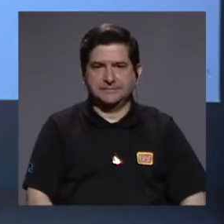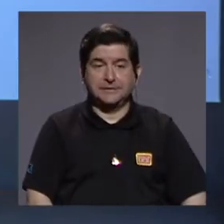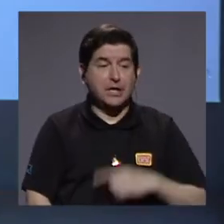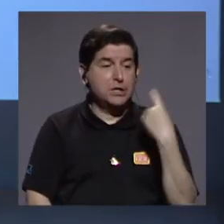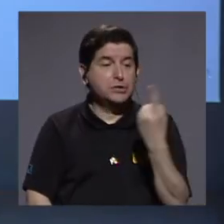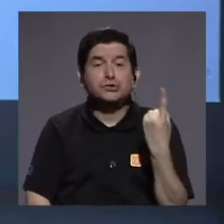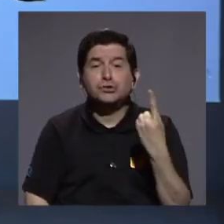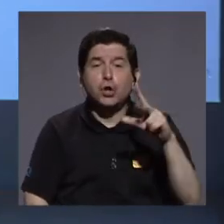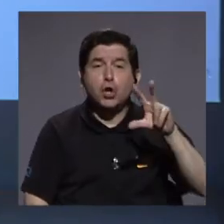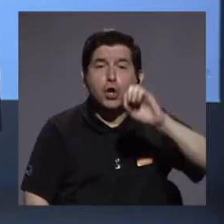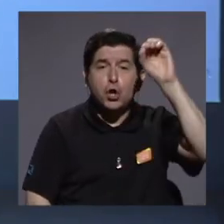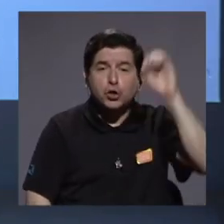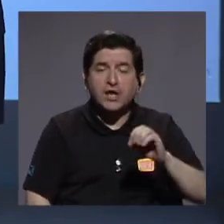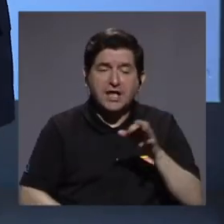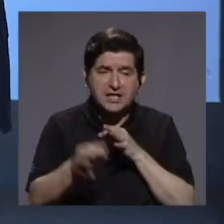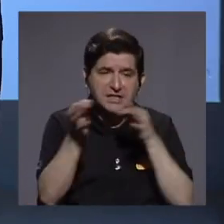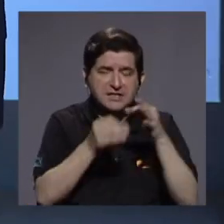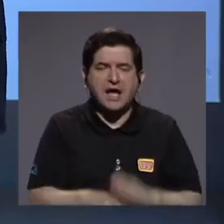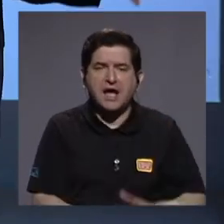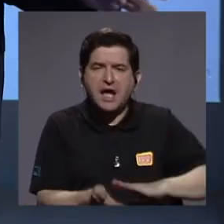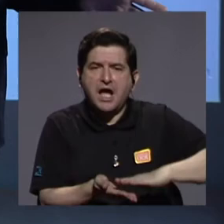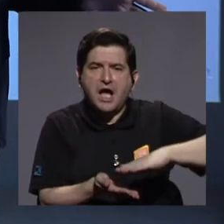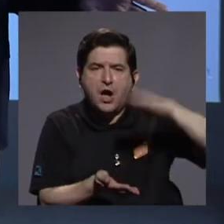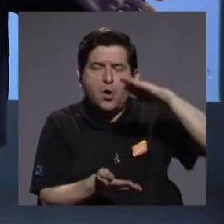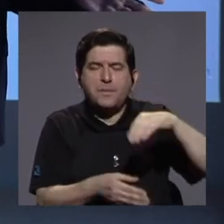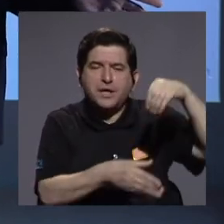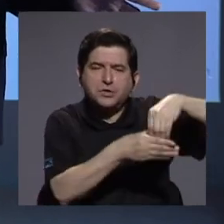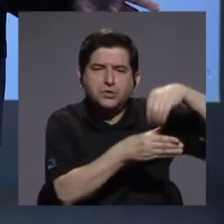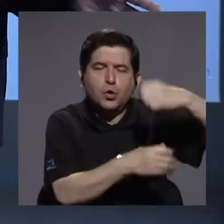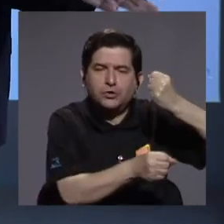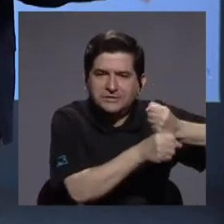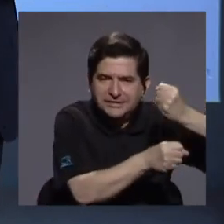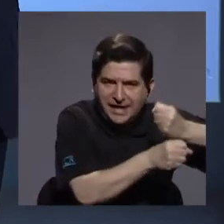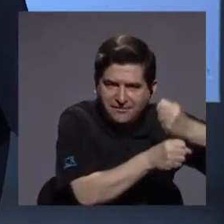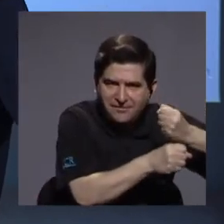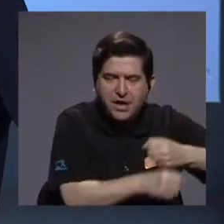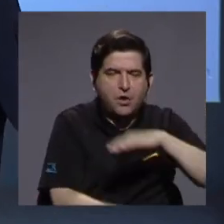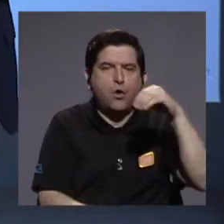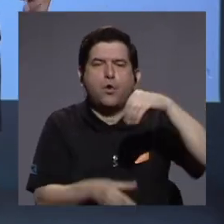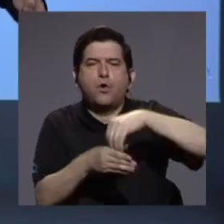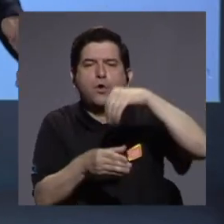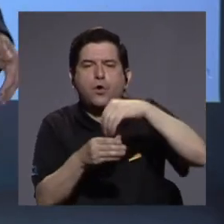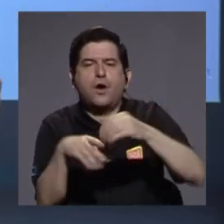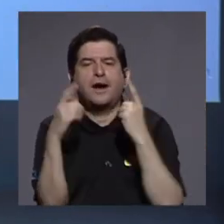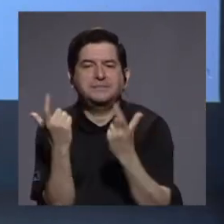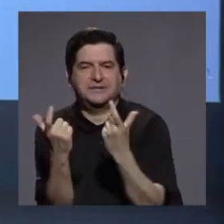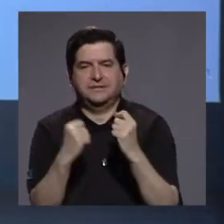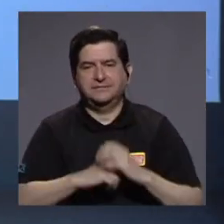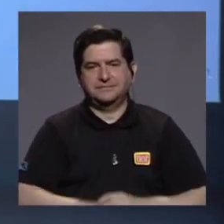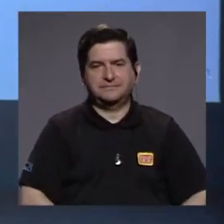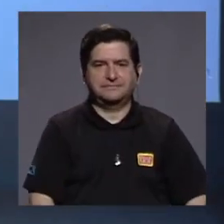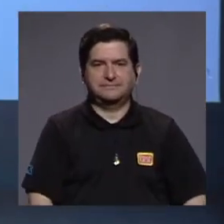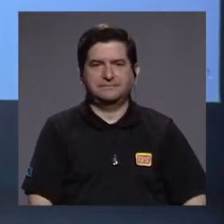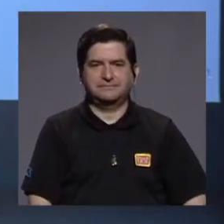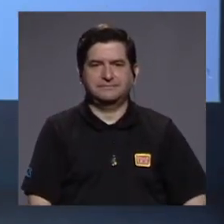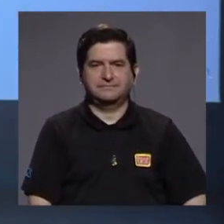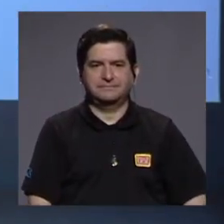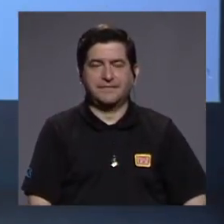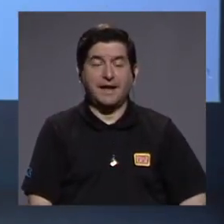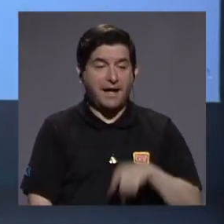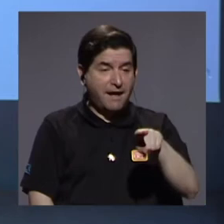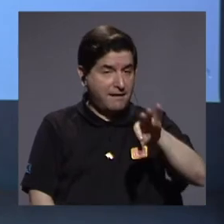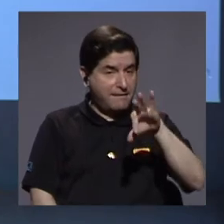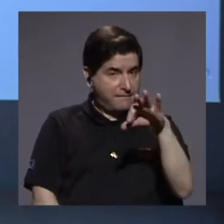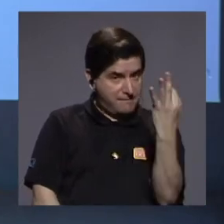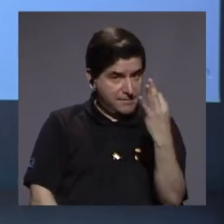sólo el 30 por ciento es explicado por incrementos en la contribución del trabajo y en la contribución de capital entonces